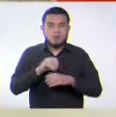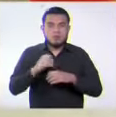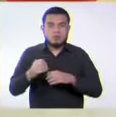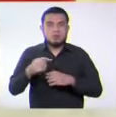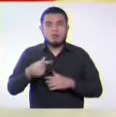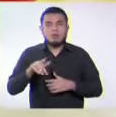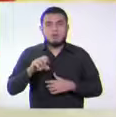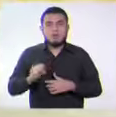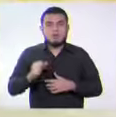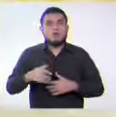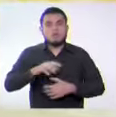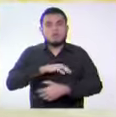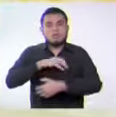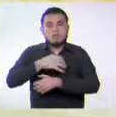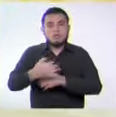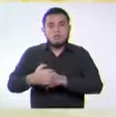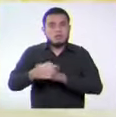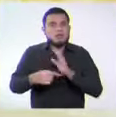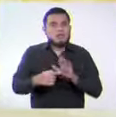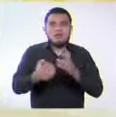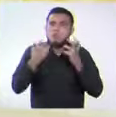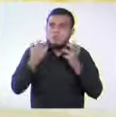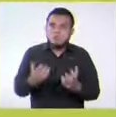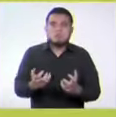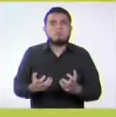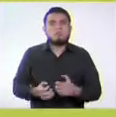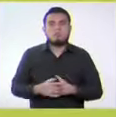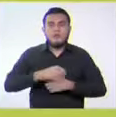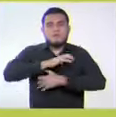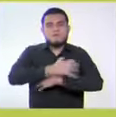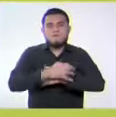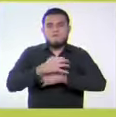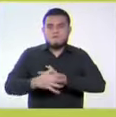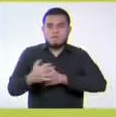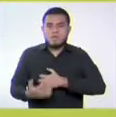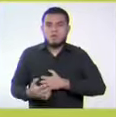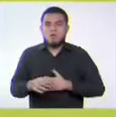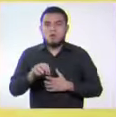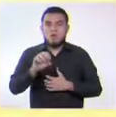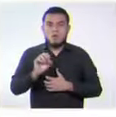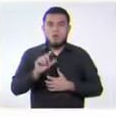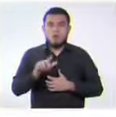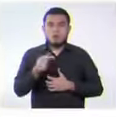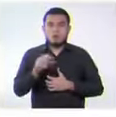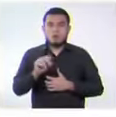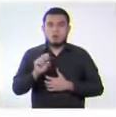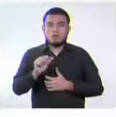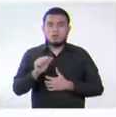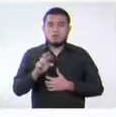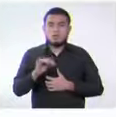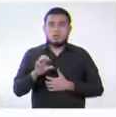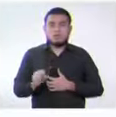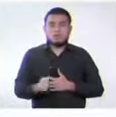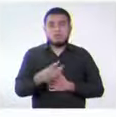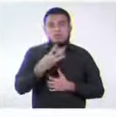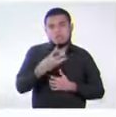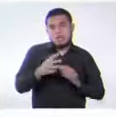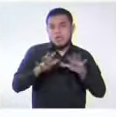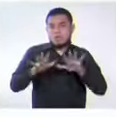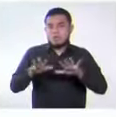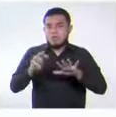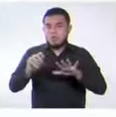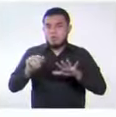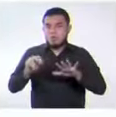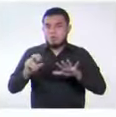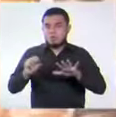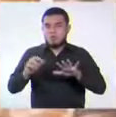de fructosa presente en muchas frutas. Y los oligosacáridos, que generan de 3 a 10 monosacáridos